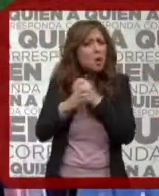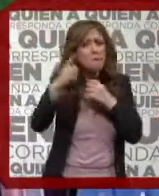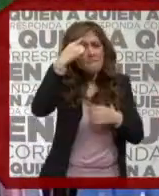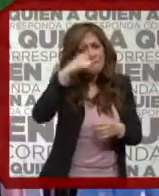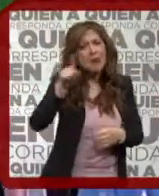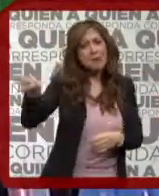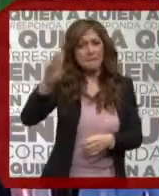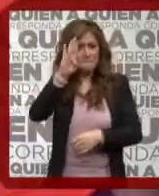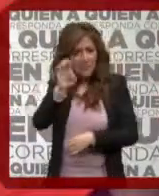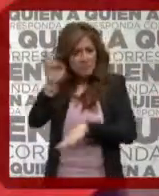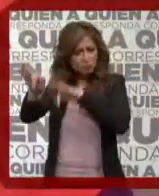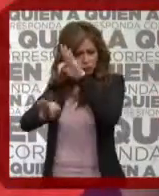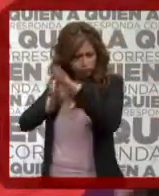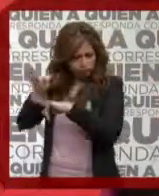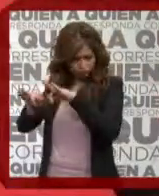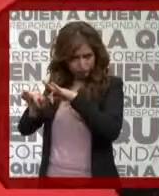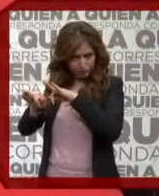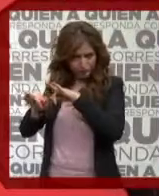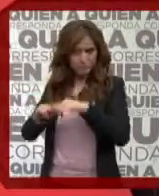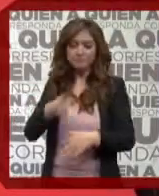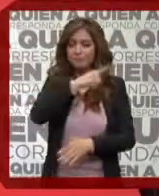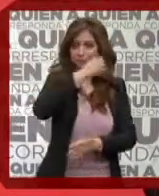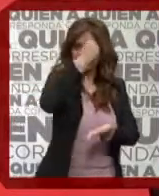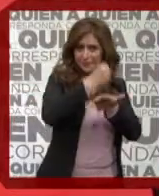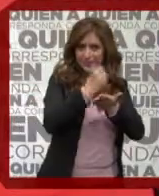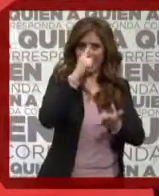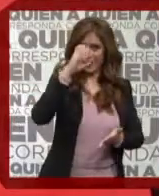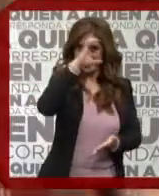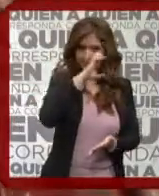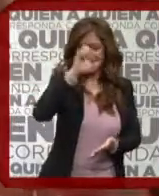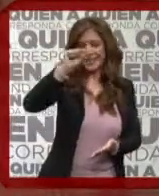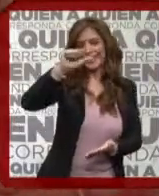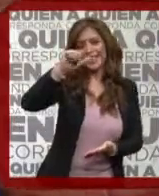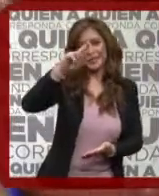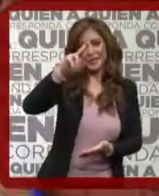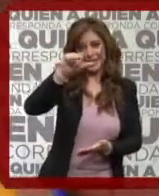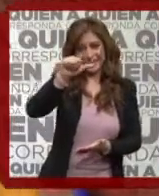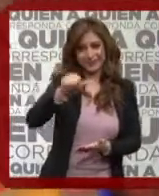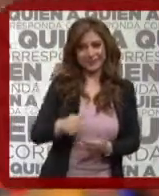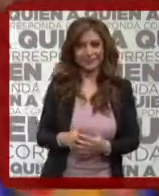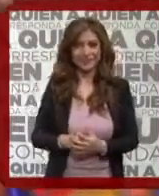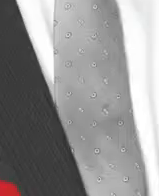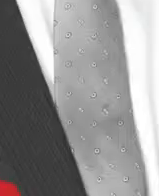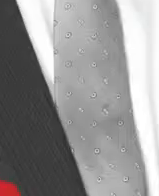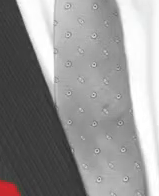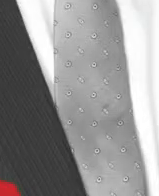recibir a sus angelitos. Para quien corresponda Aguascalientes, Sabrina Zamudio.